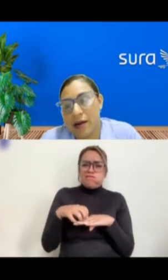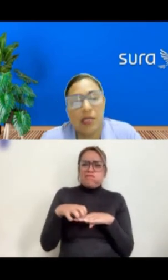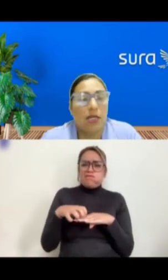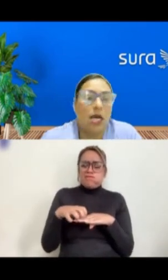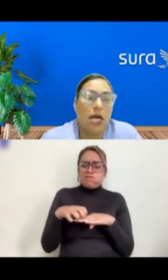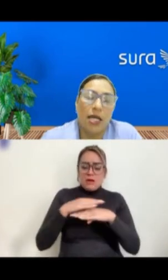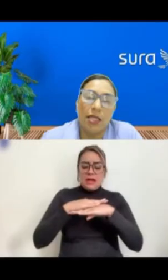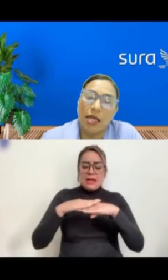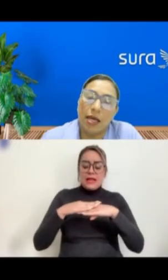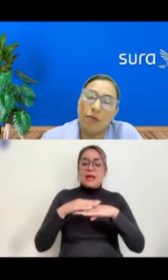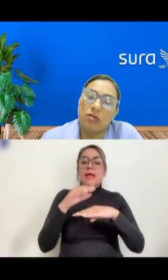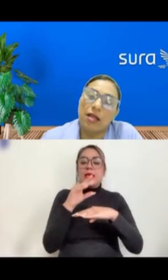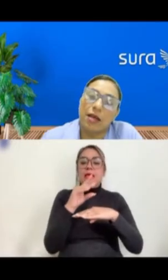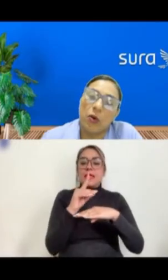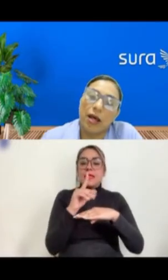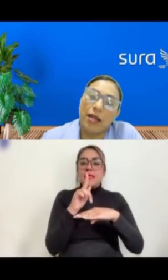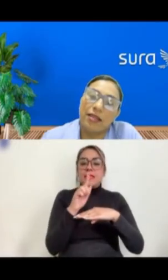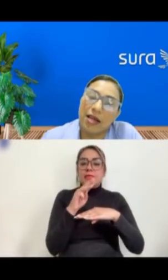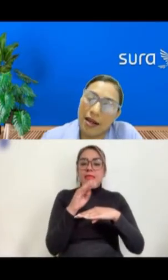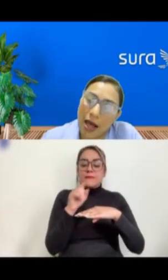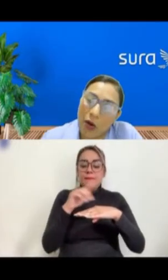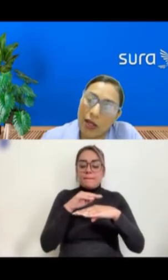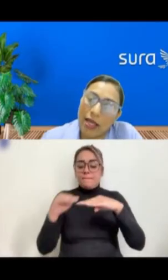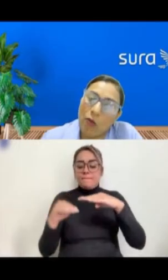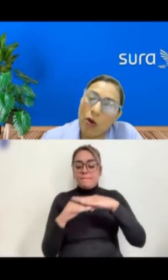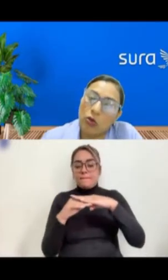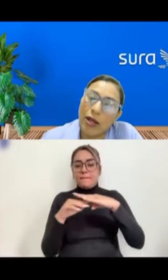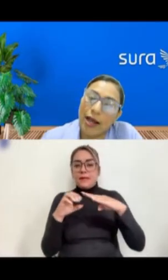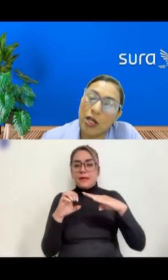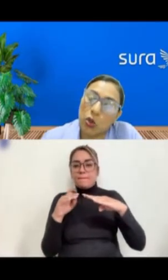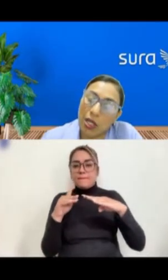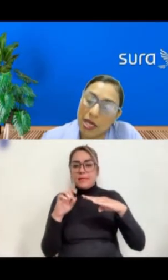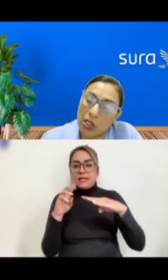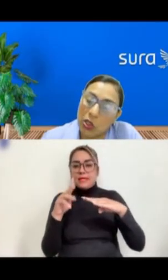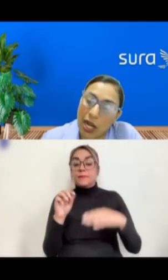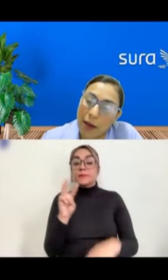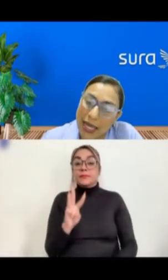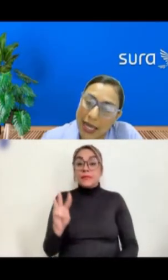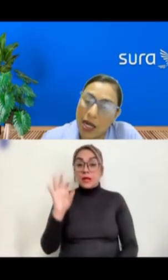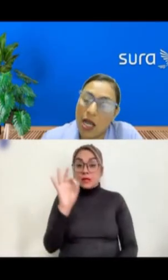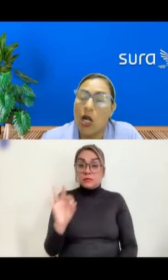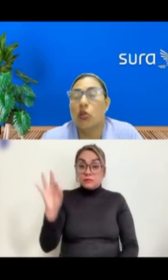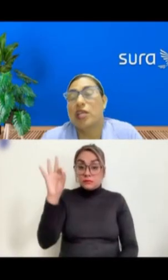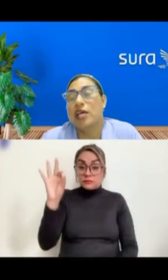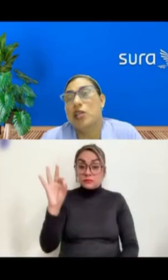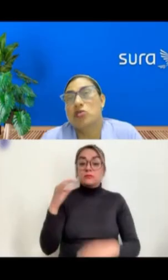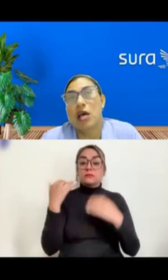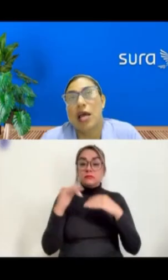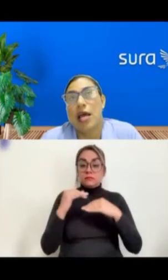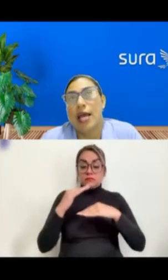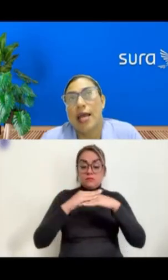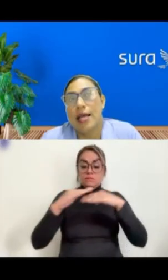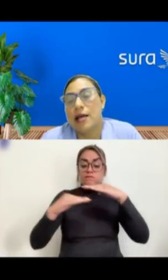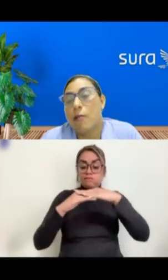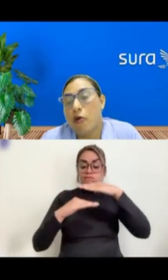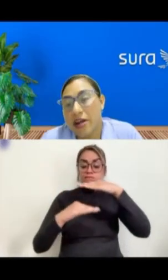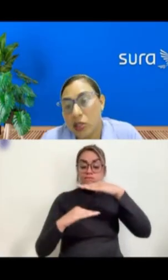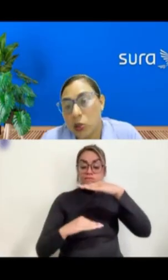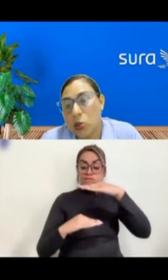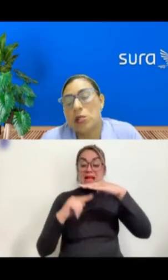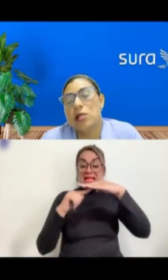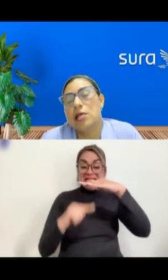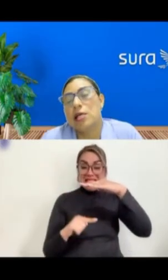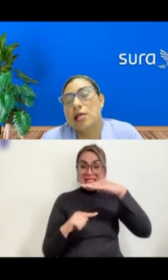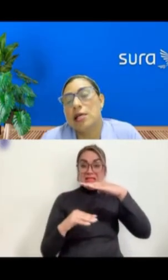y la epidermis. Y tenemos la quemadura de tercer grado, que ya cuando hay acartonamiento de la piel, los tejidos se